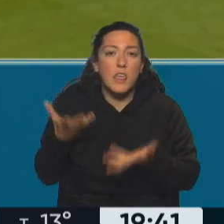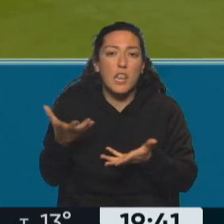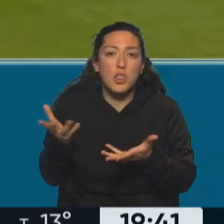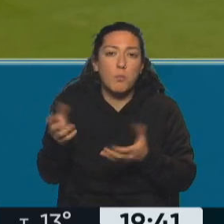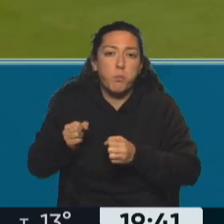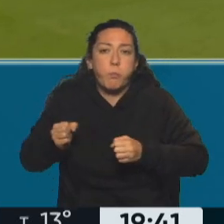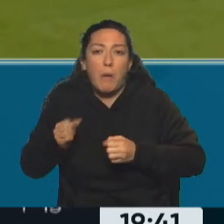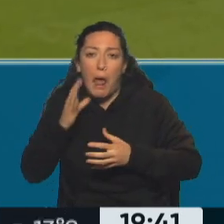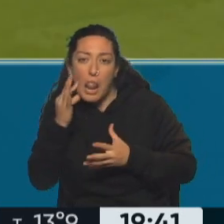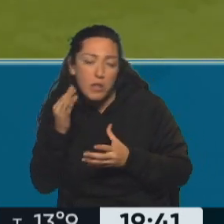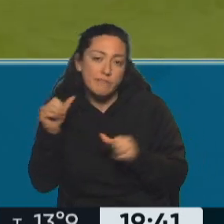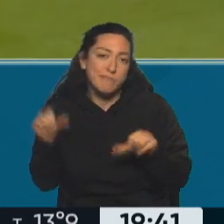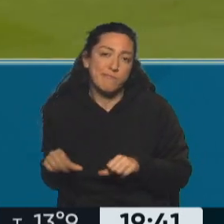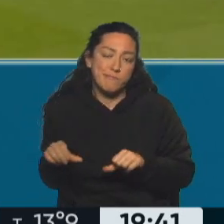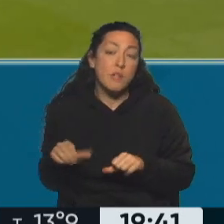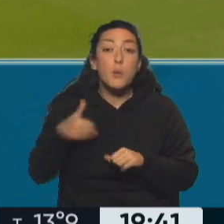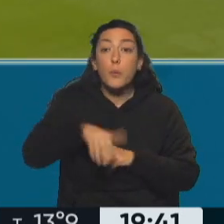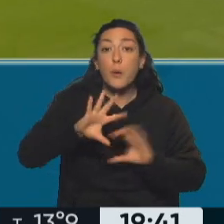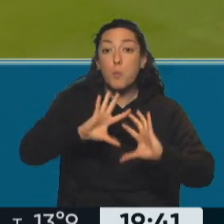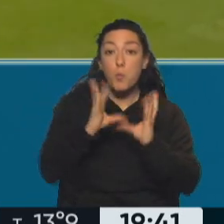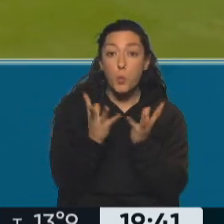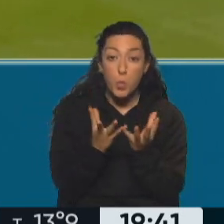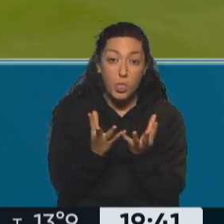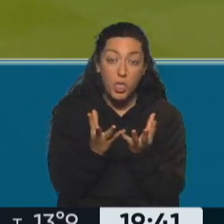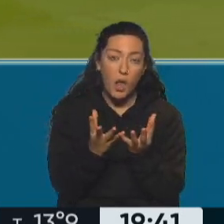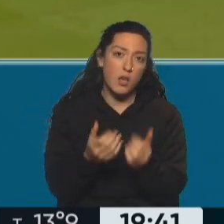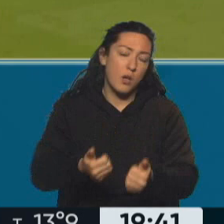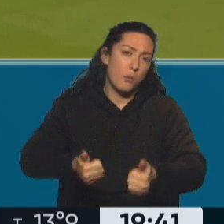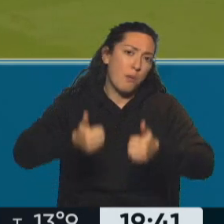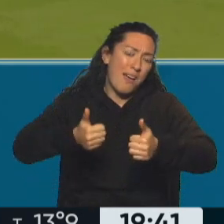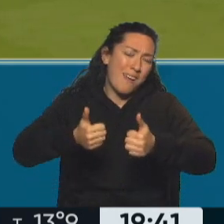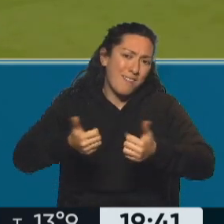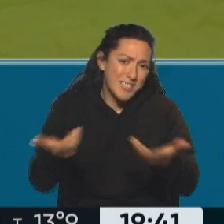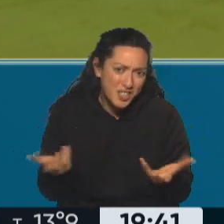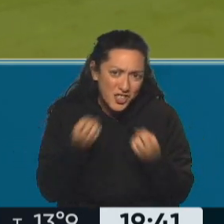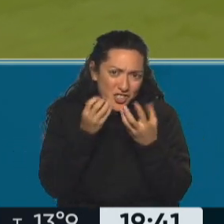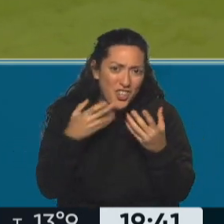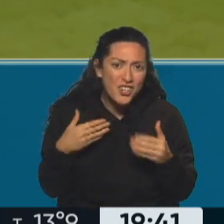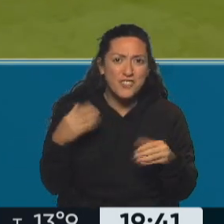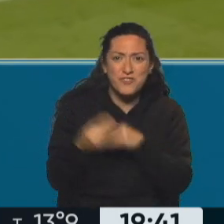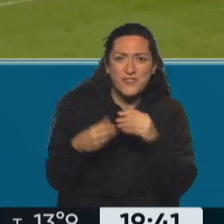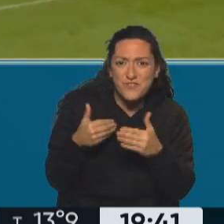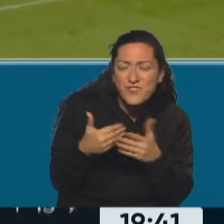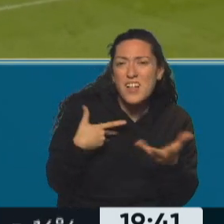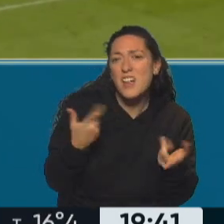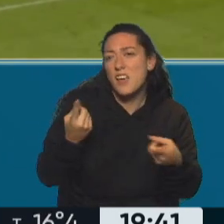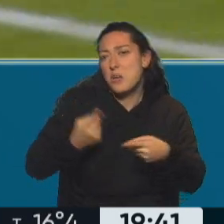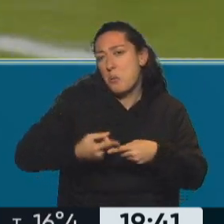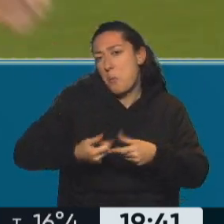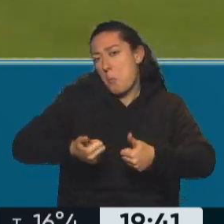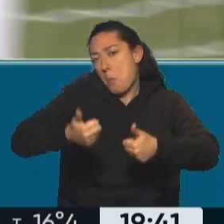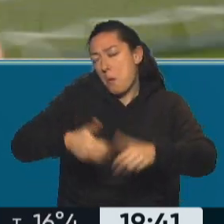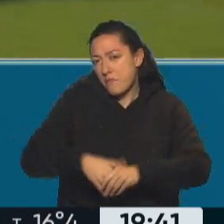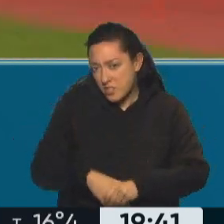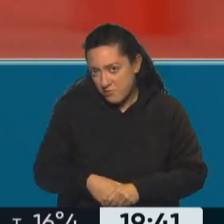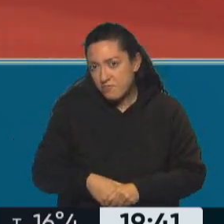mundial, cerca del predio de la Celeste. Maravilloso. Maravilloso la familia. Para él. Evento, no, no hay problema.